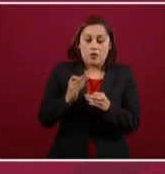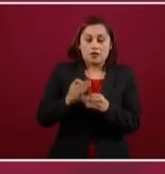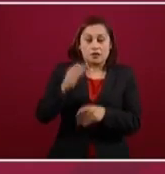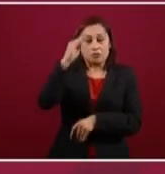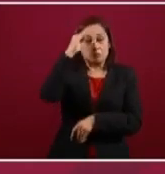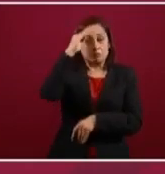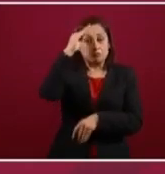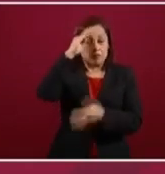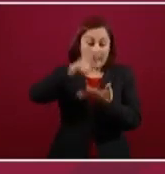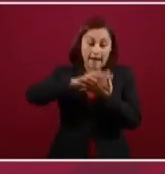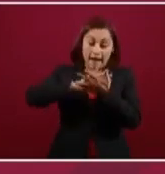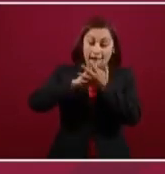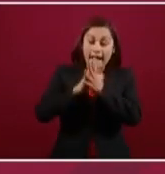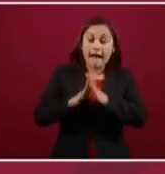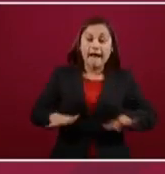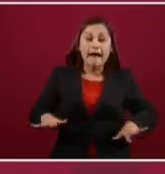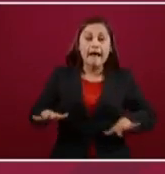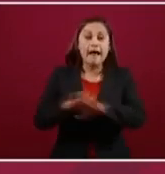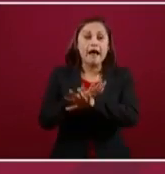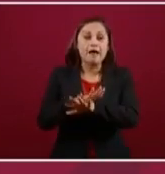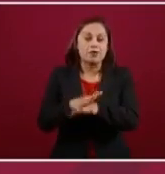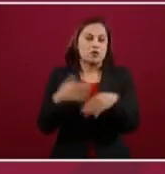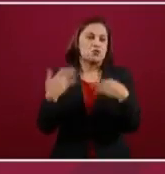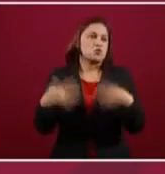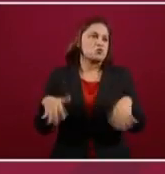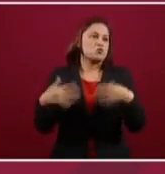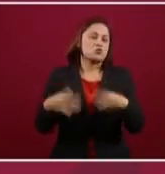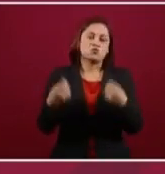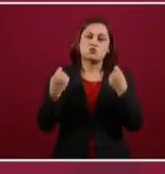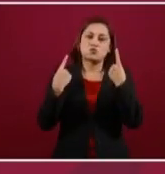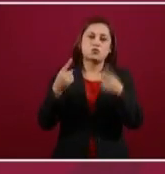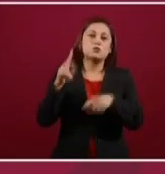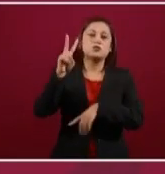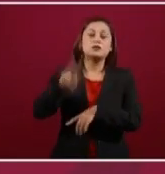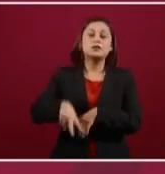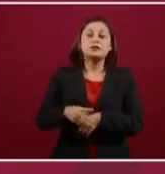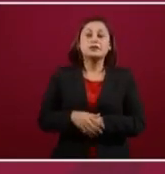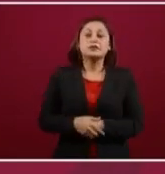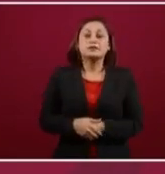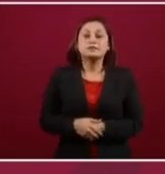es algo extraordinario. Entonces, por eso